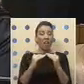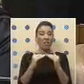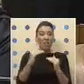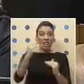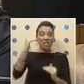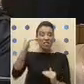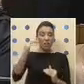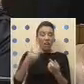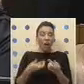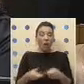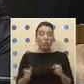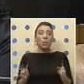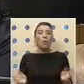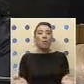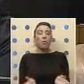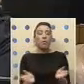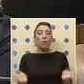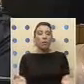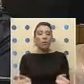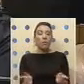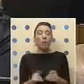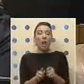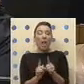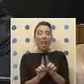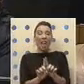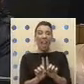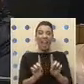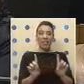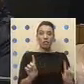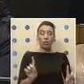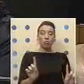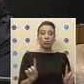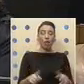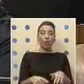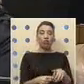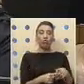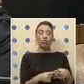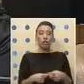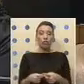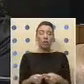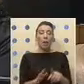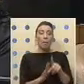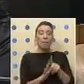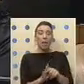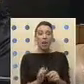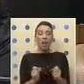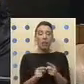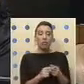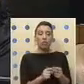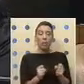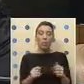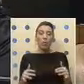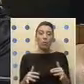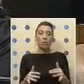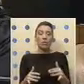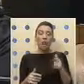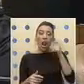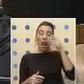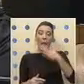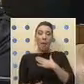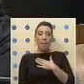oportunidades fomenta la exclusión social, reduce la capacidad de las sociedades de utilizar su capital